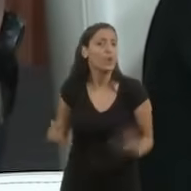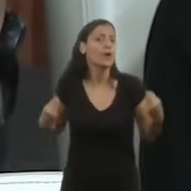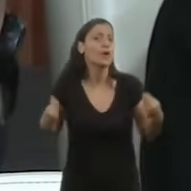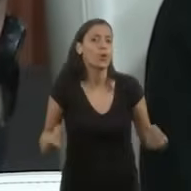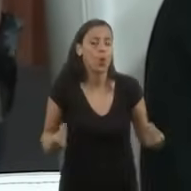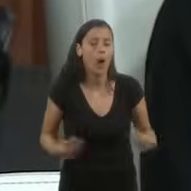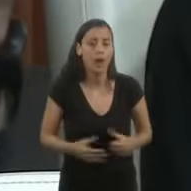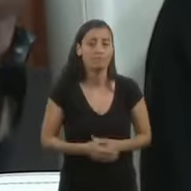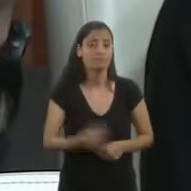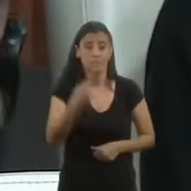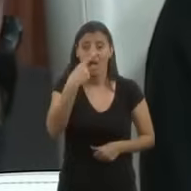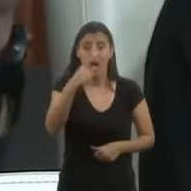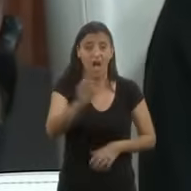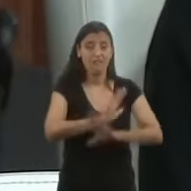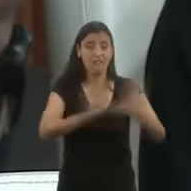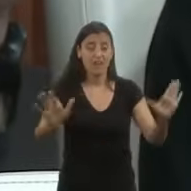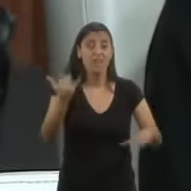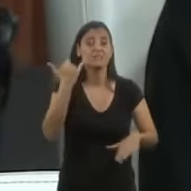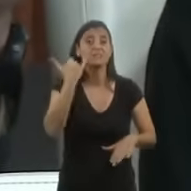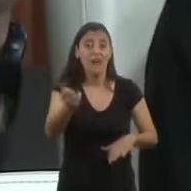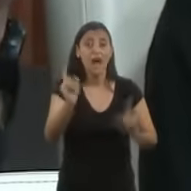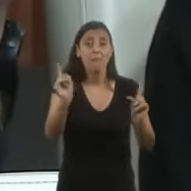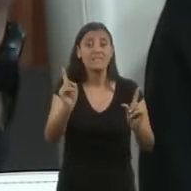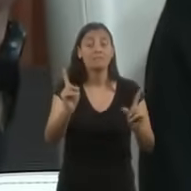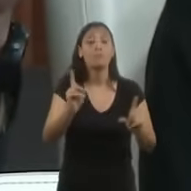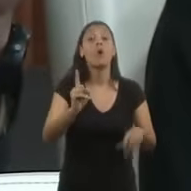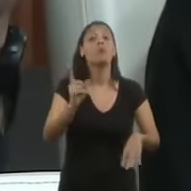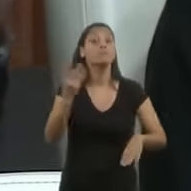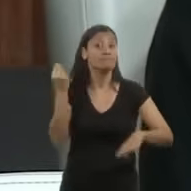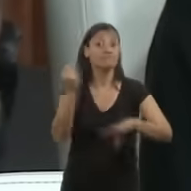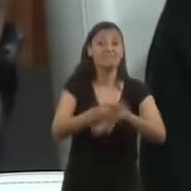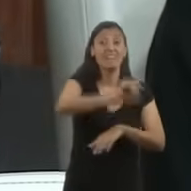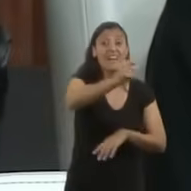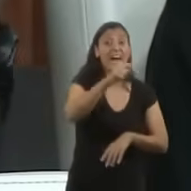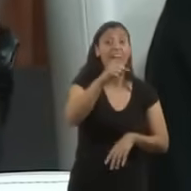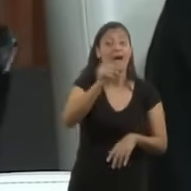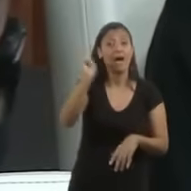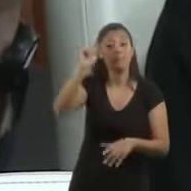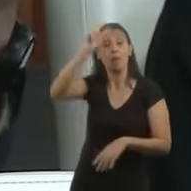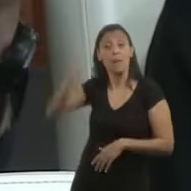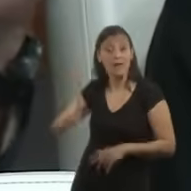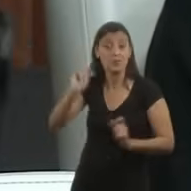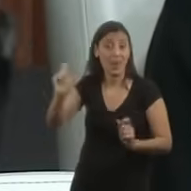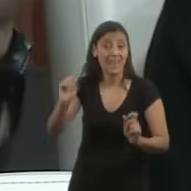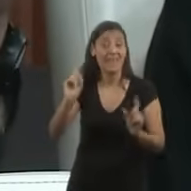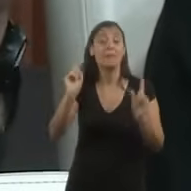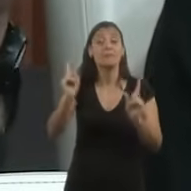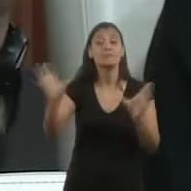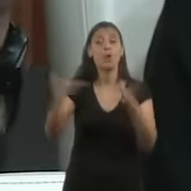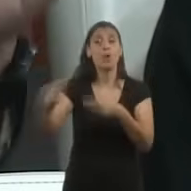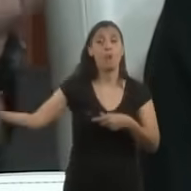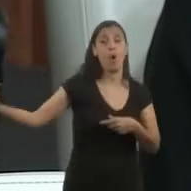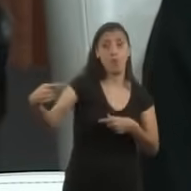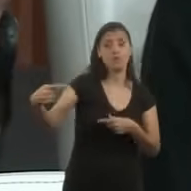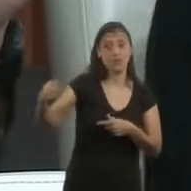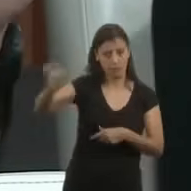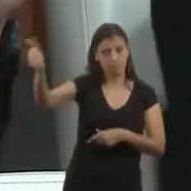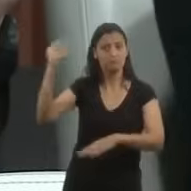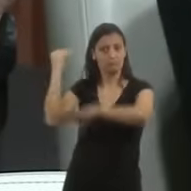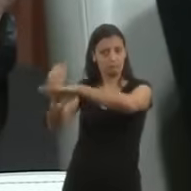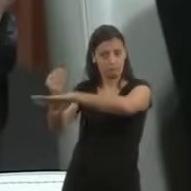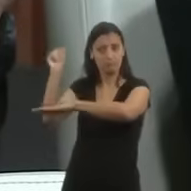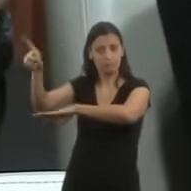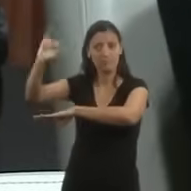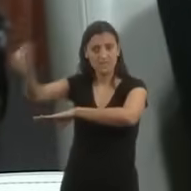finalmente consagrar la fórmula opositora ganadora en Venezuela algún tipo de comentario que pueda hacerte ascender